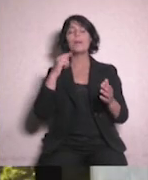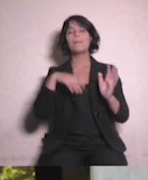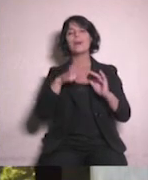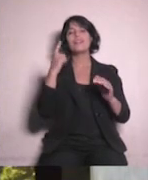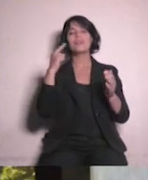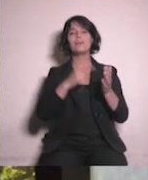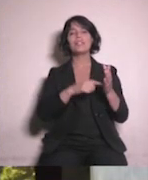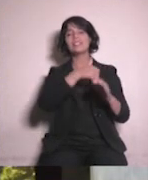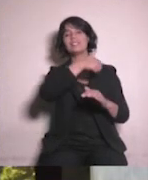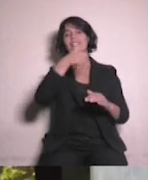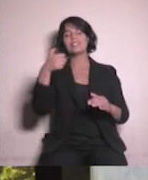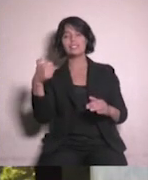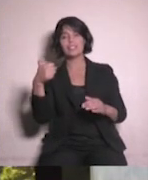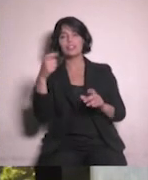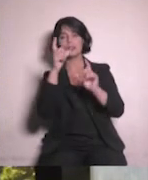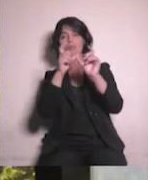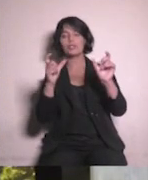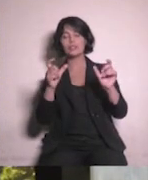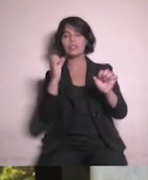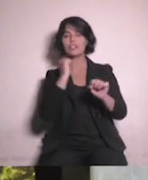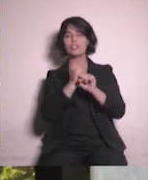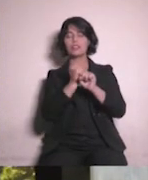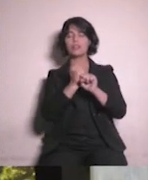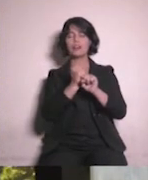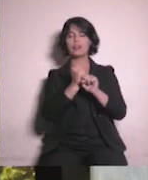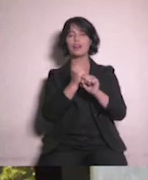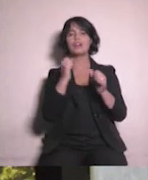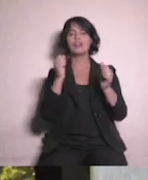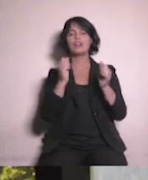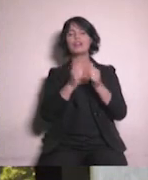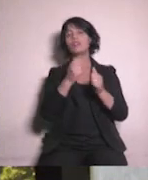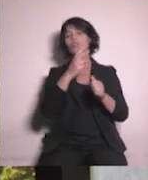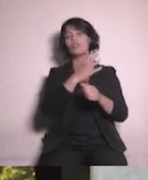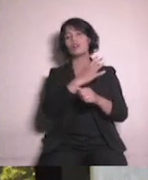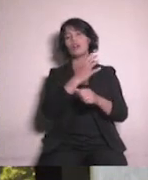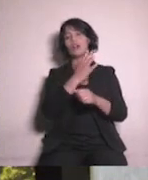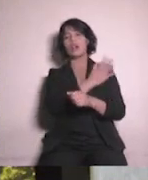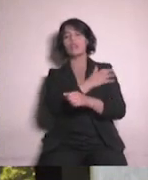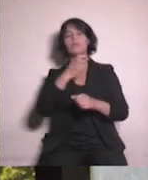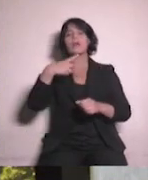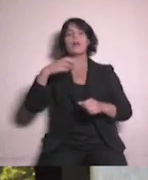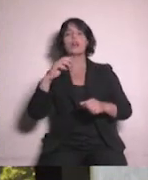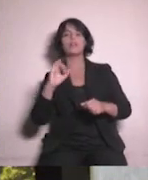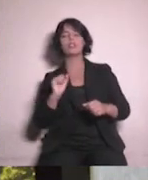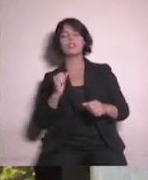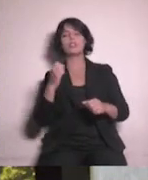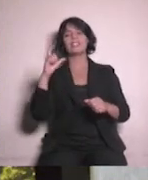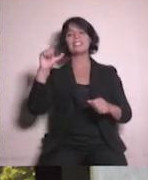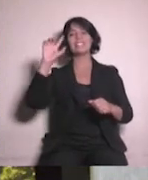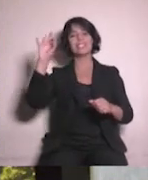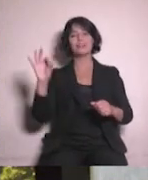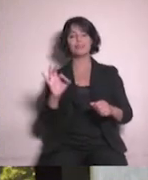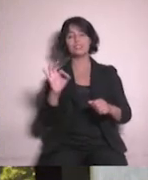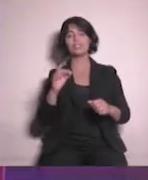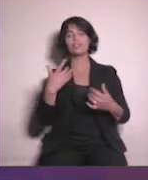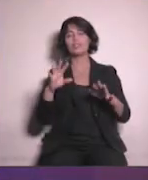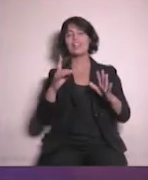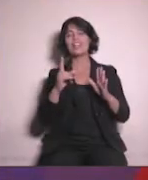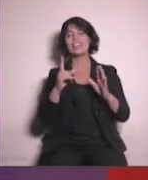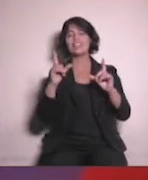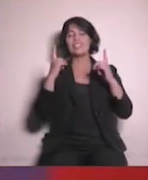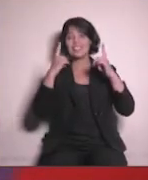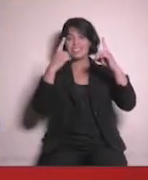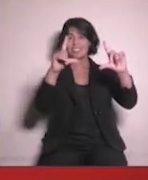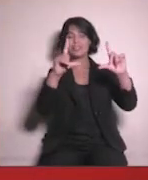1.600 empleados, gente que trabaja con Habitat, colaboradores nuestros. El 70% de ellos está certificado para